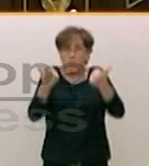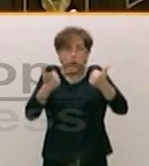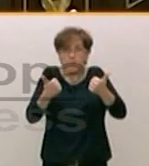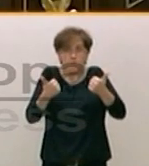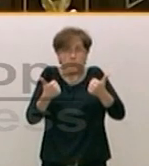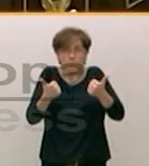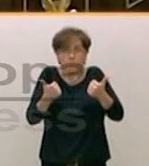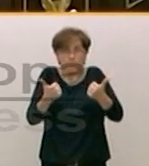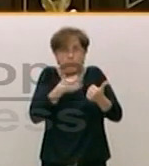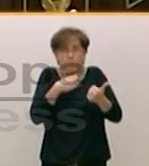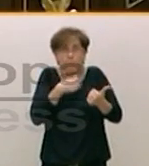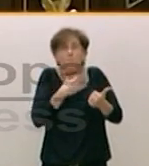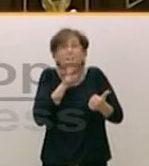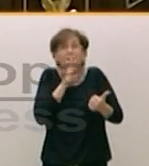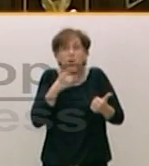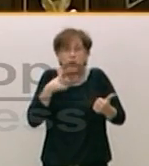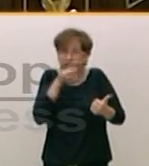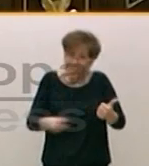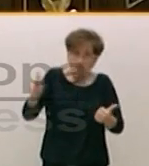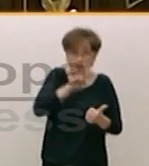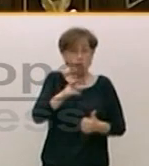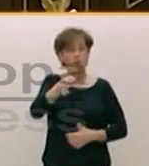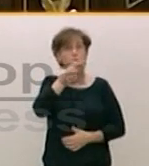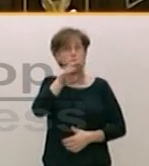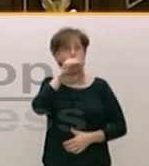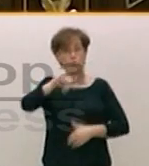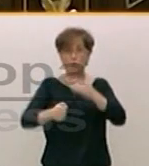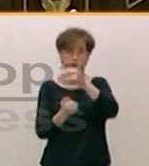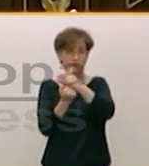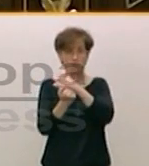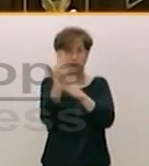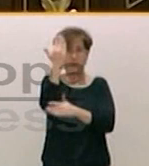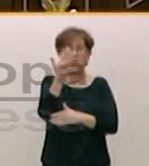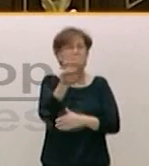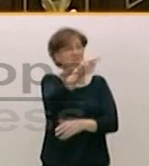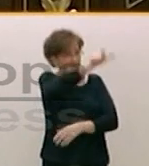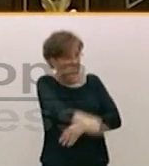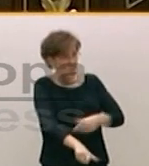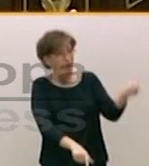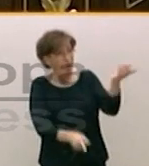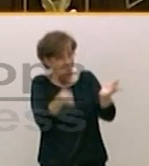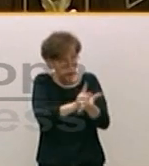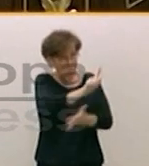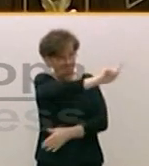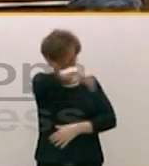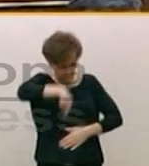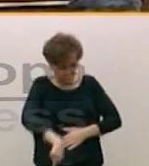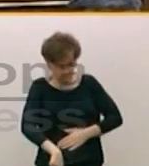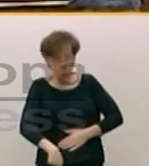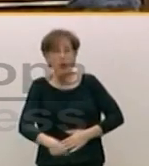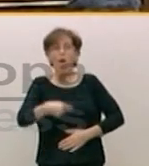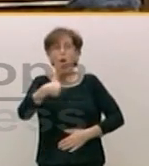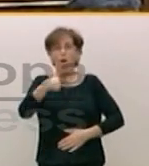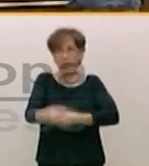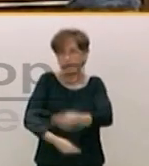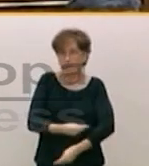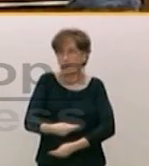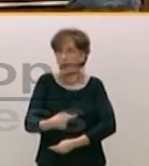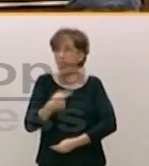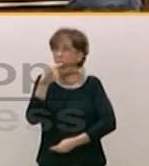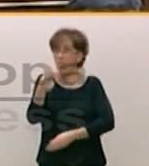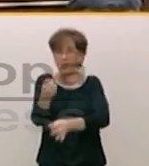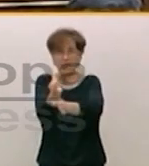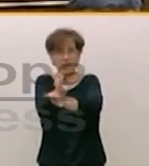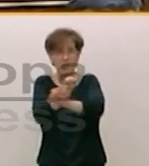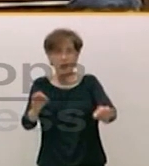reitero en el discurso que pronuncié esta mañana. Y no vuelva usted aquí a hacer y a decir nada. Ha sido